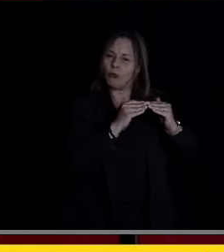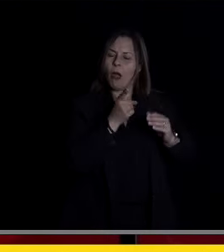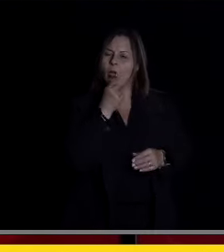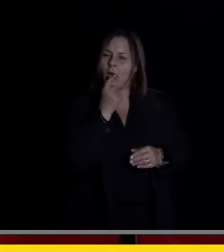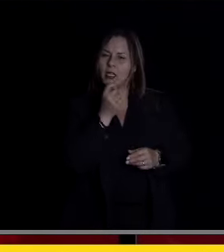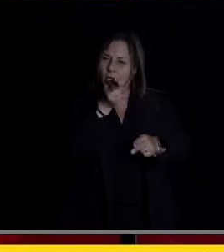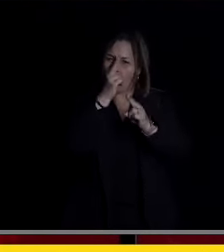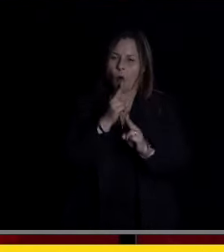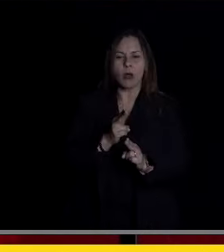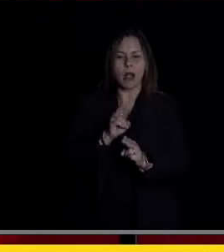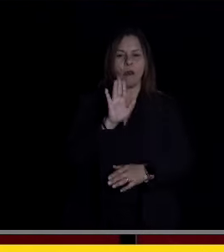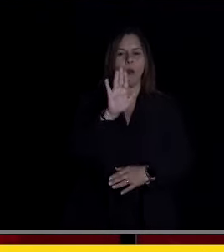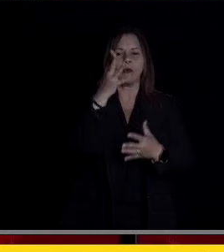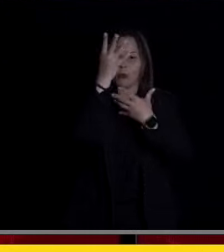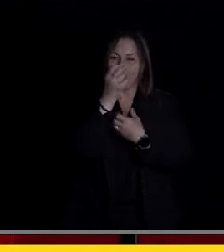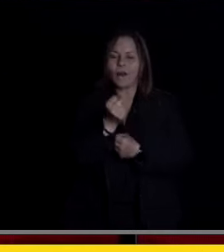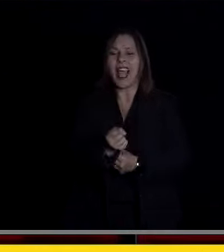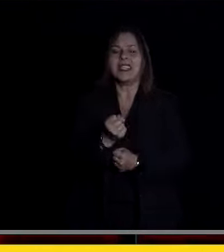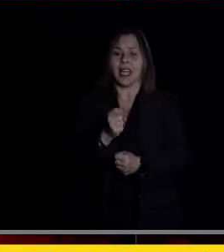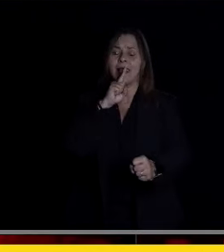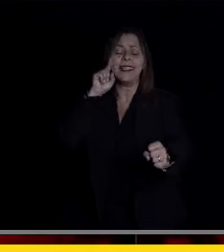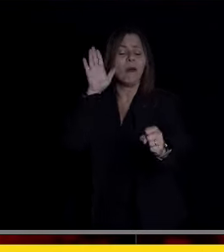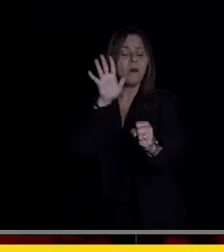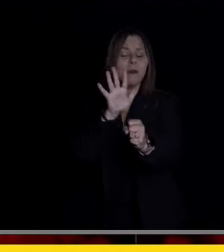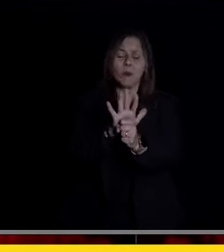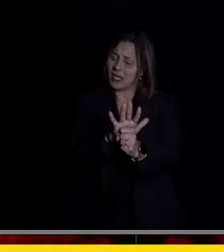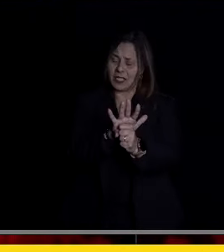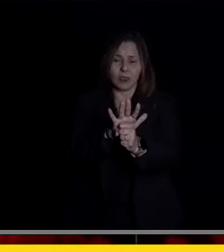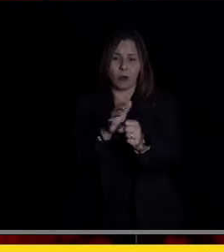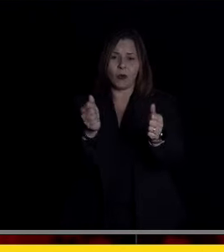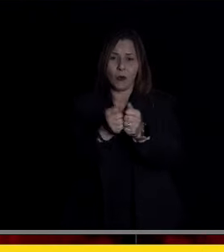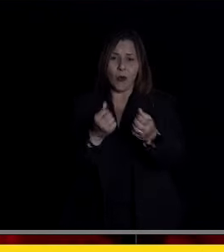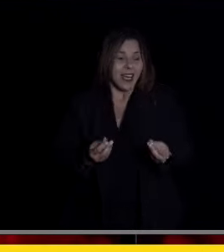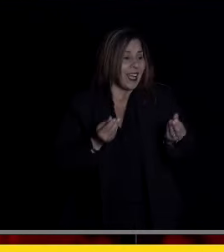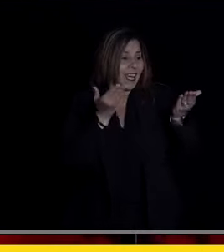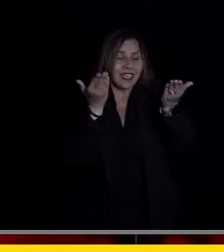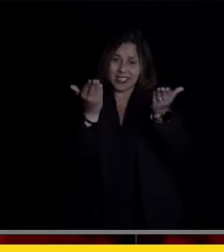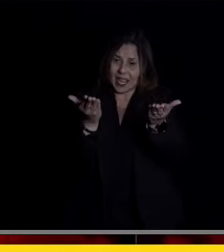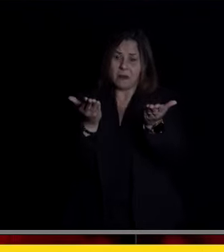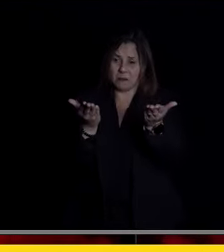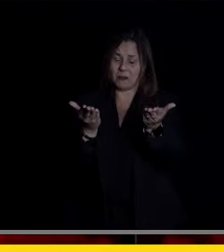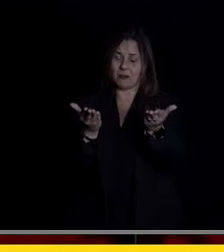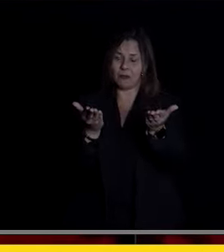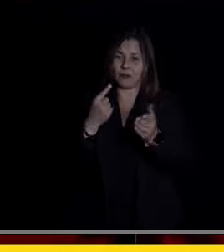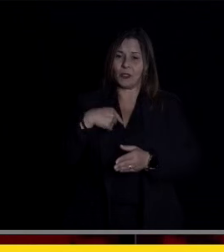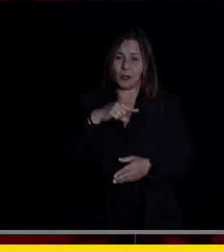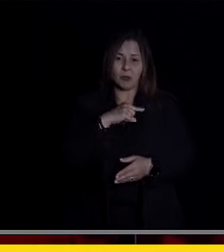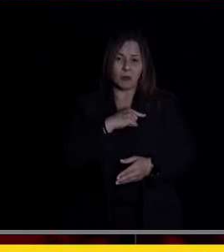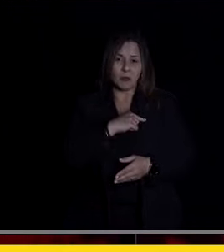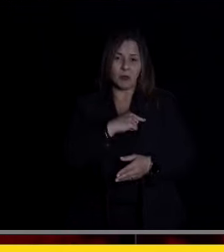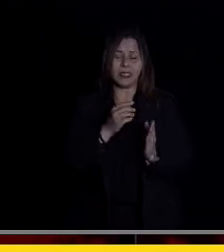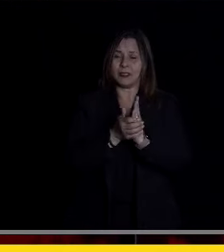decidido honrarnos con su confianza. El compromiso con el que ponemos al máximo nuestras capacidades